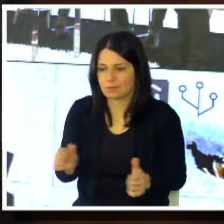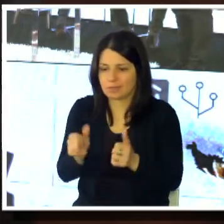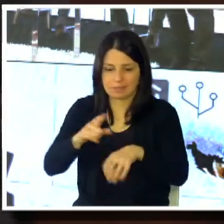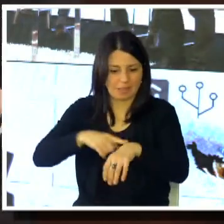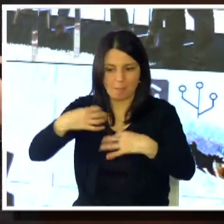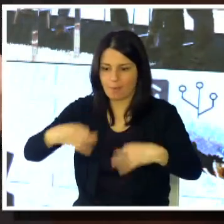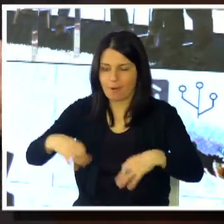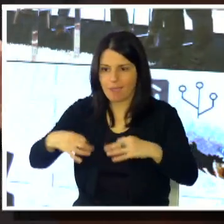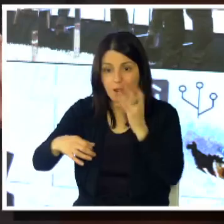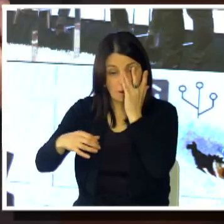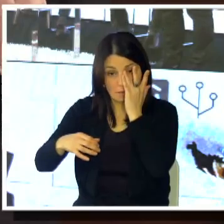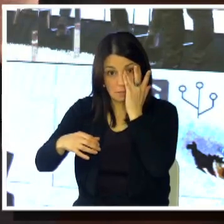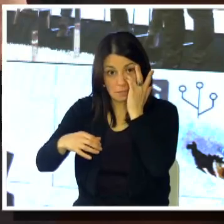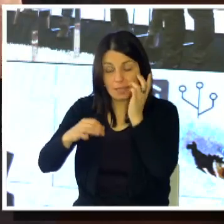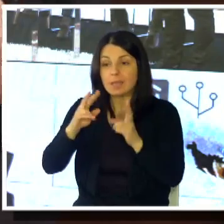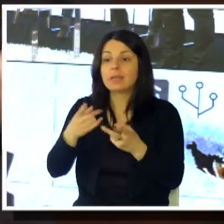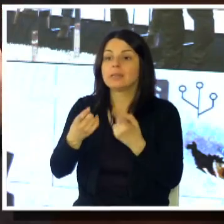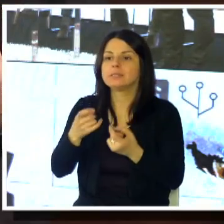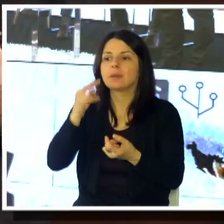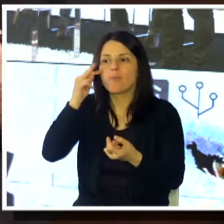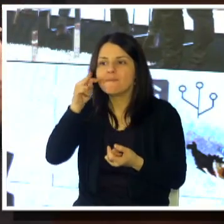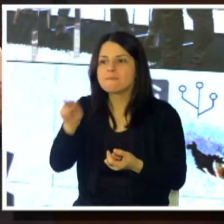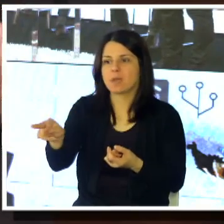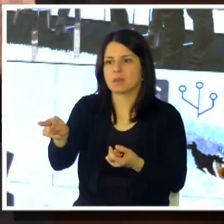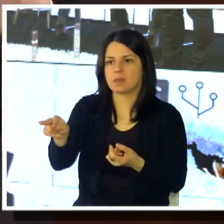real, nosotros tenemos que visualizar